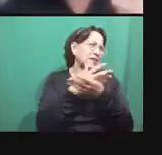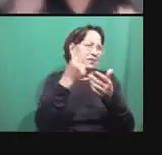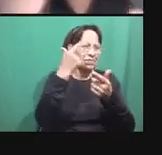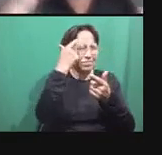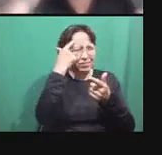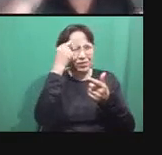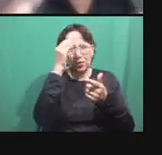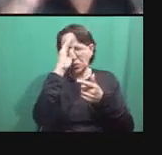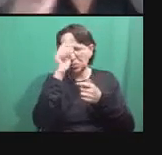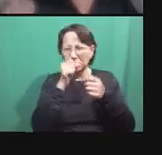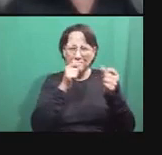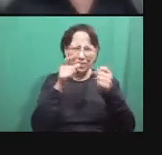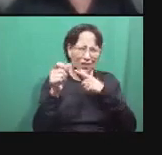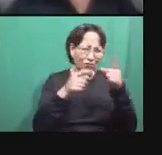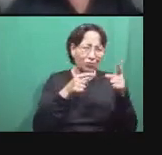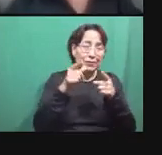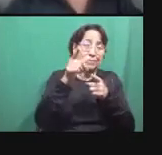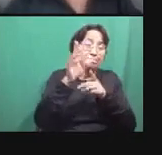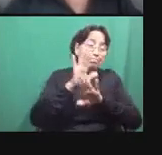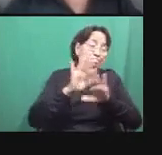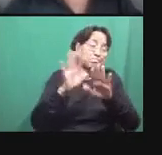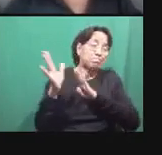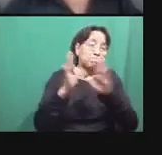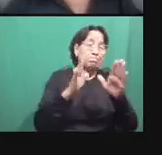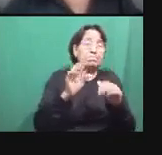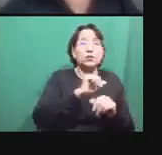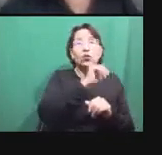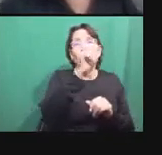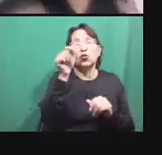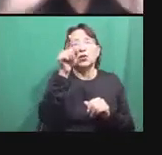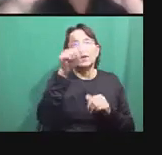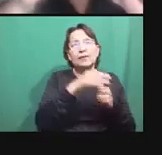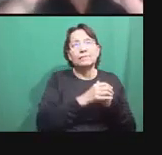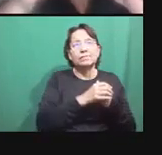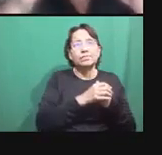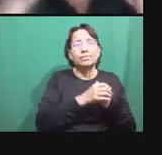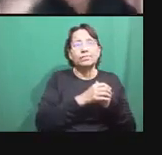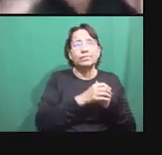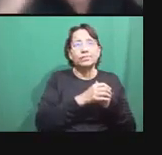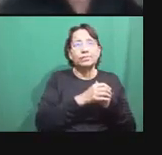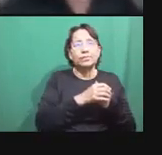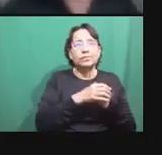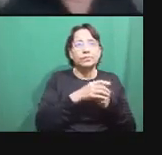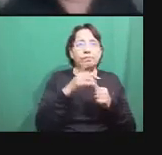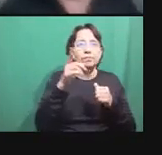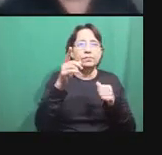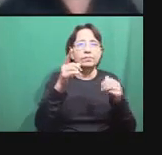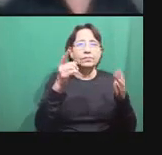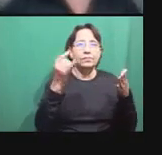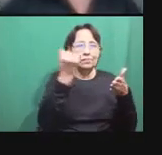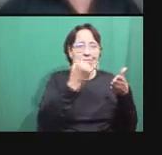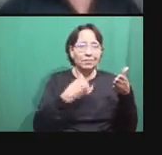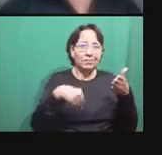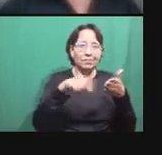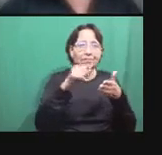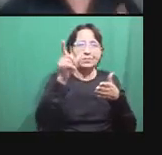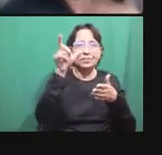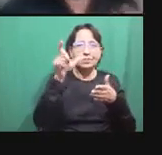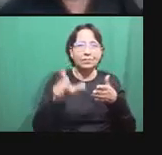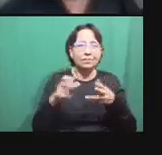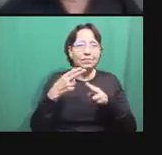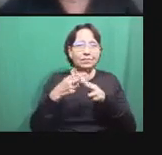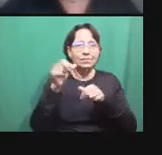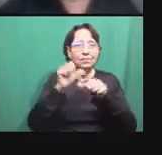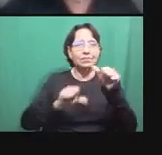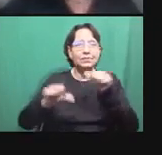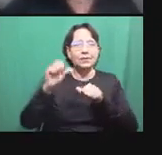Como puede suceder con este mural, por ejemplo, a razón de este muchacho Becerra. ¿Cómo aquí